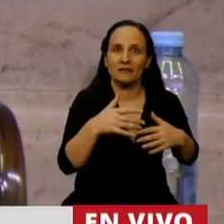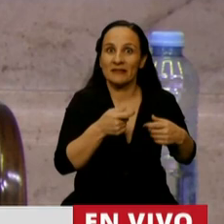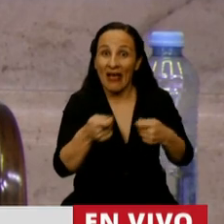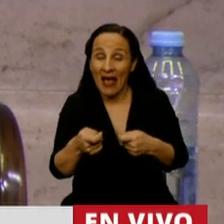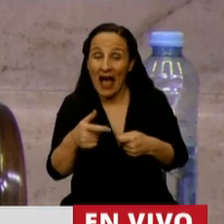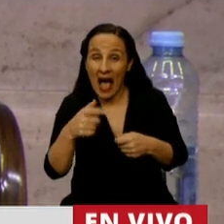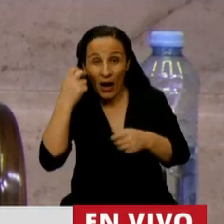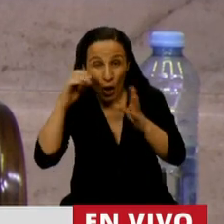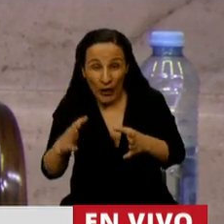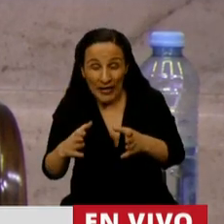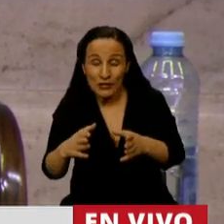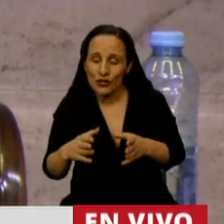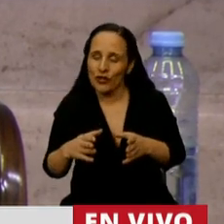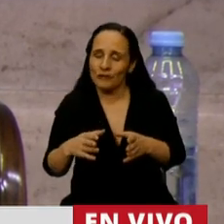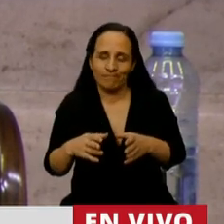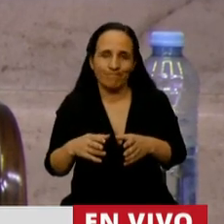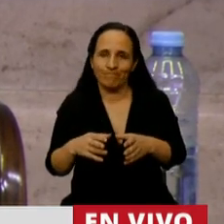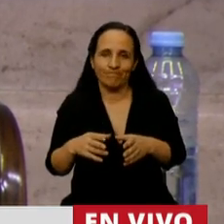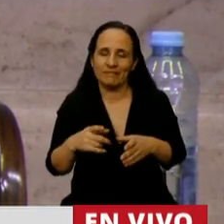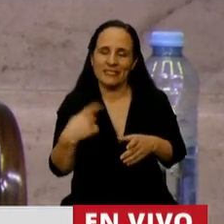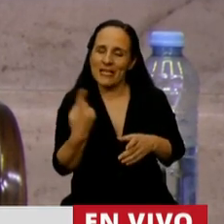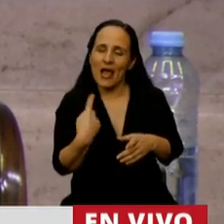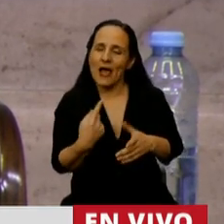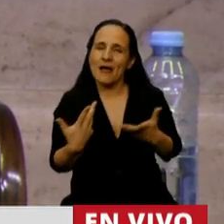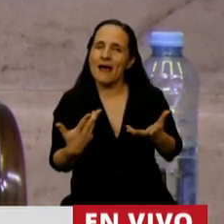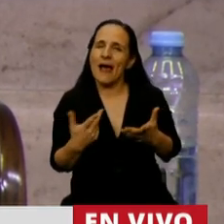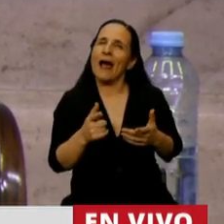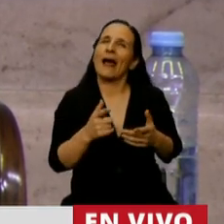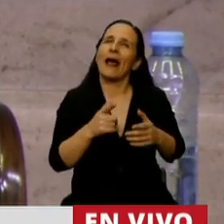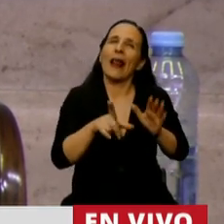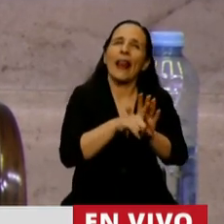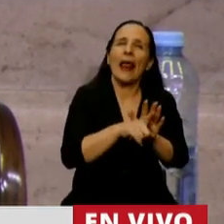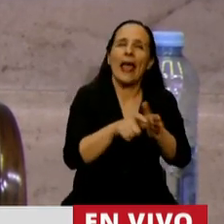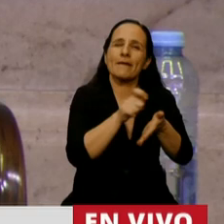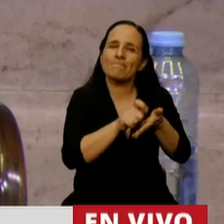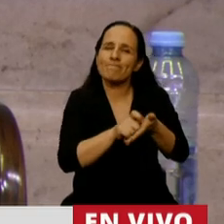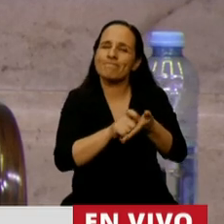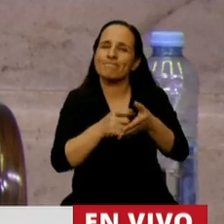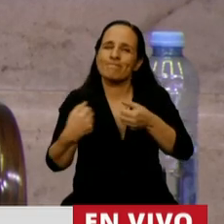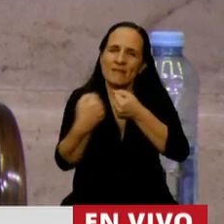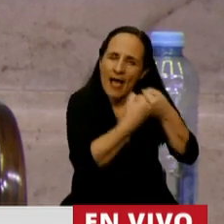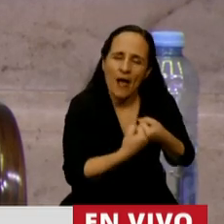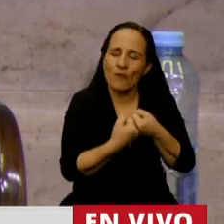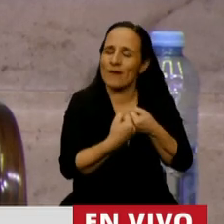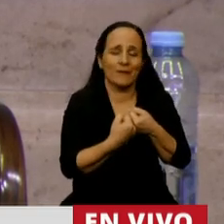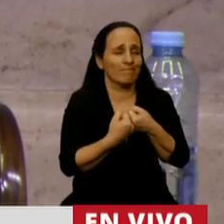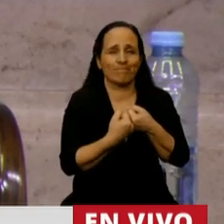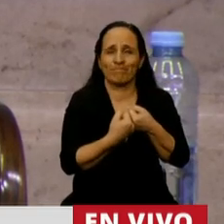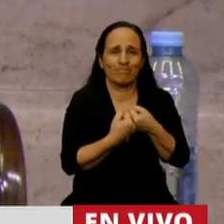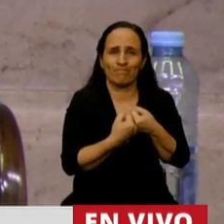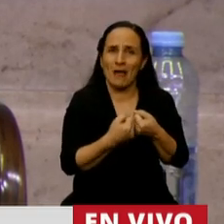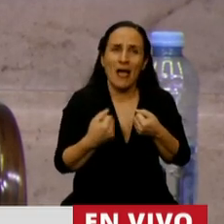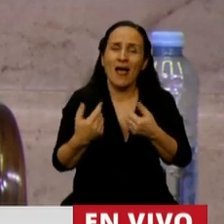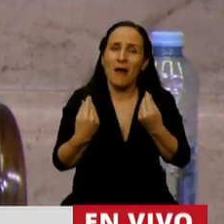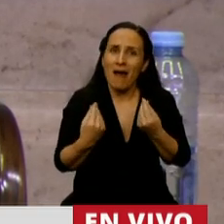la verdad que es una oportunidad que nos aleja de construir leyes con consenso para obtener ese rumbo que